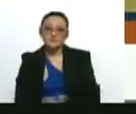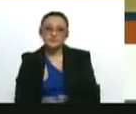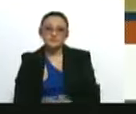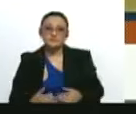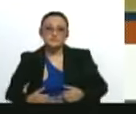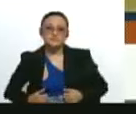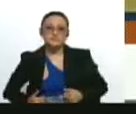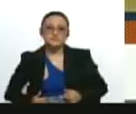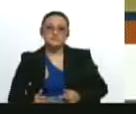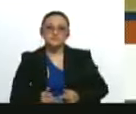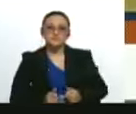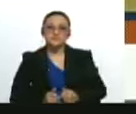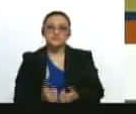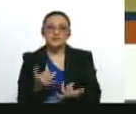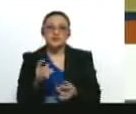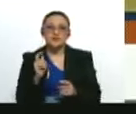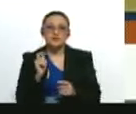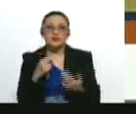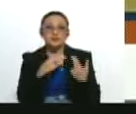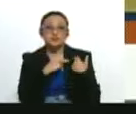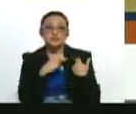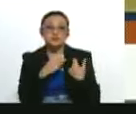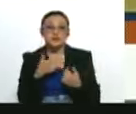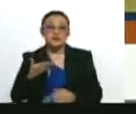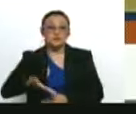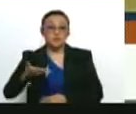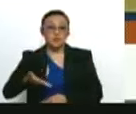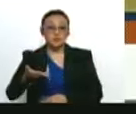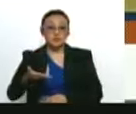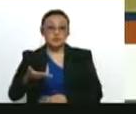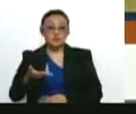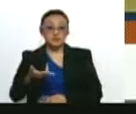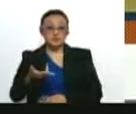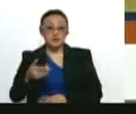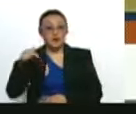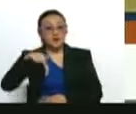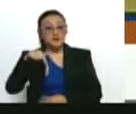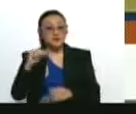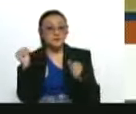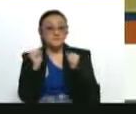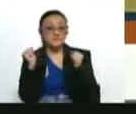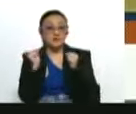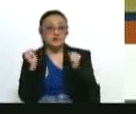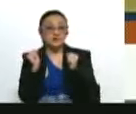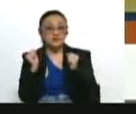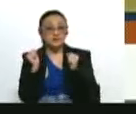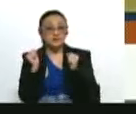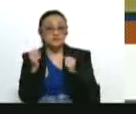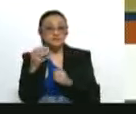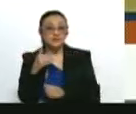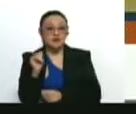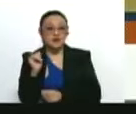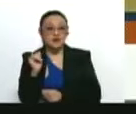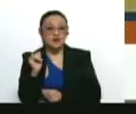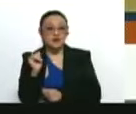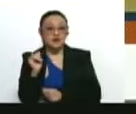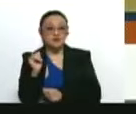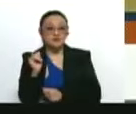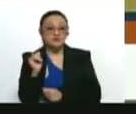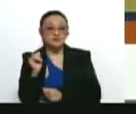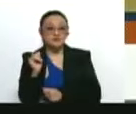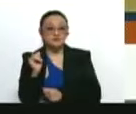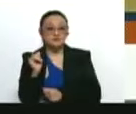tocar tareas extraordinarias. Entonces, aquí en Mérida hay,